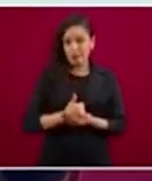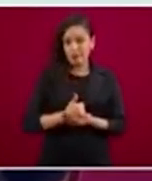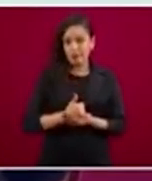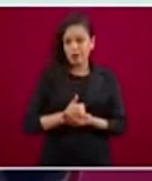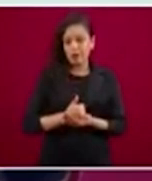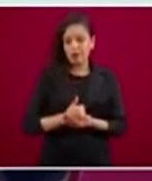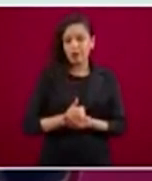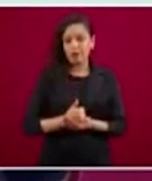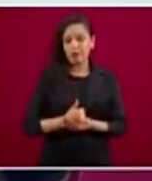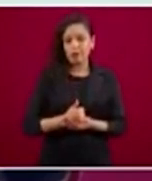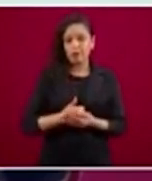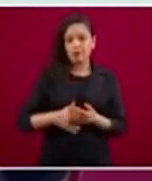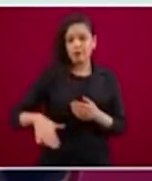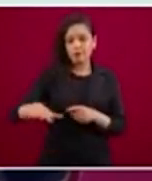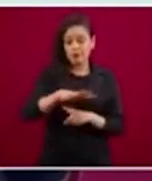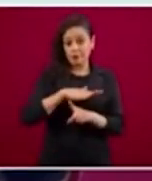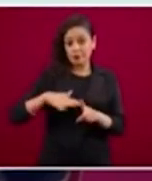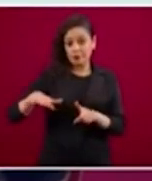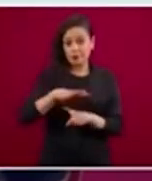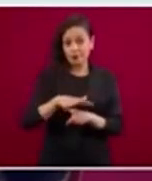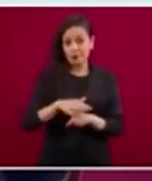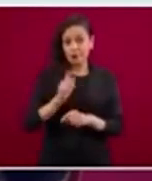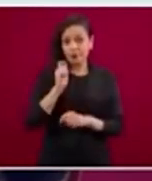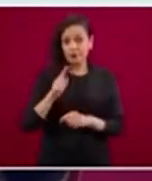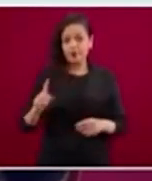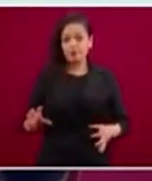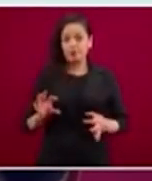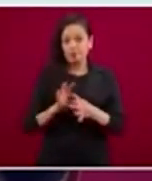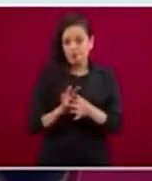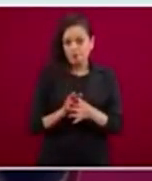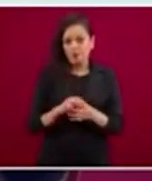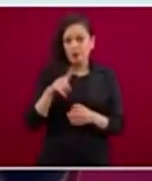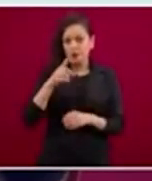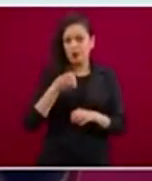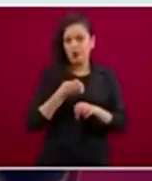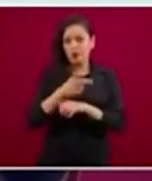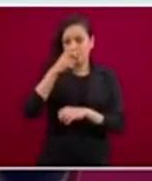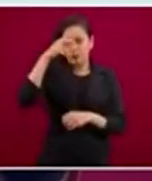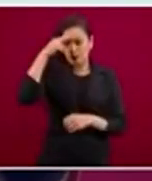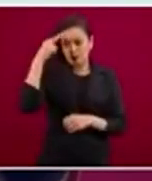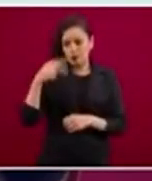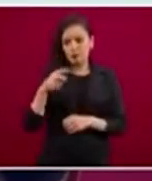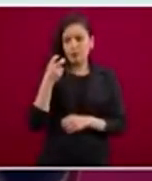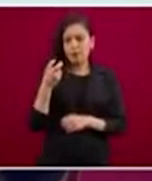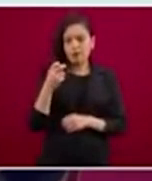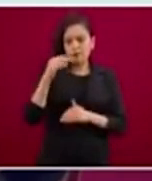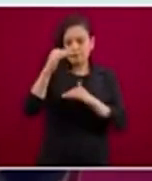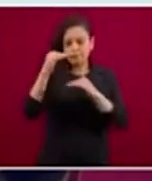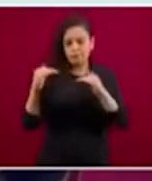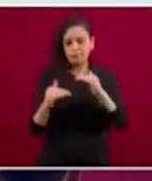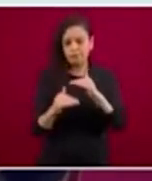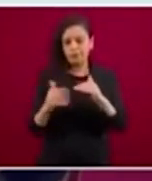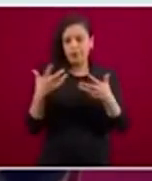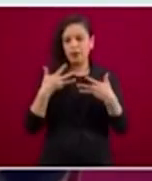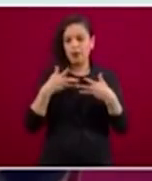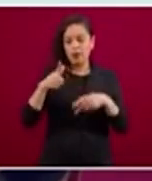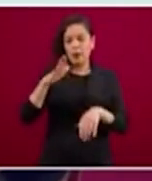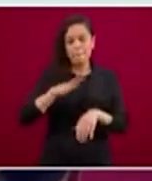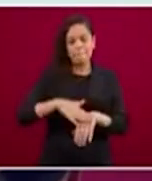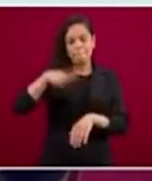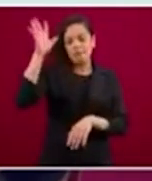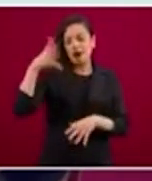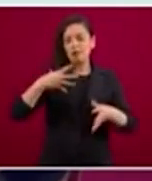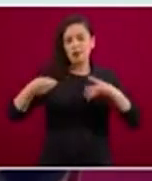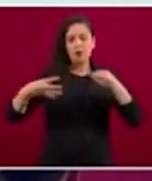méxico pero que pertenece administrativamente al estado de mexico es esta zona en esta región donde tenemos la máxima transmisión